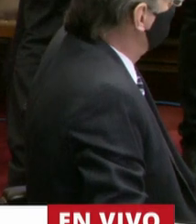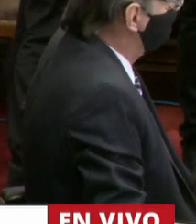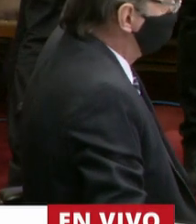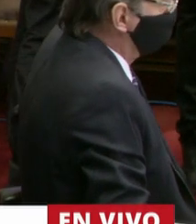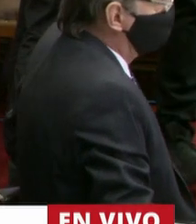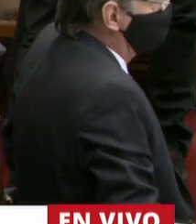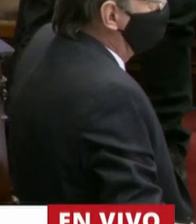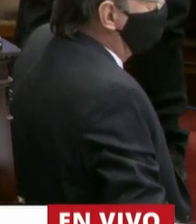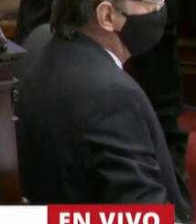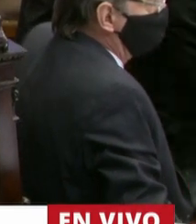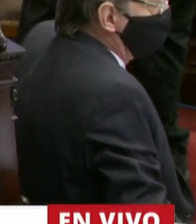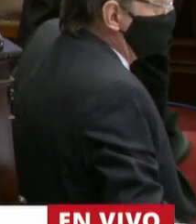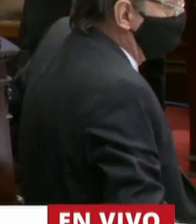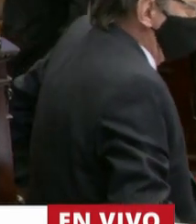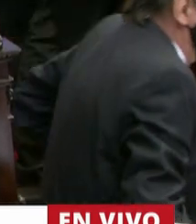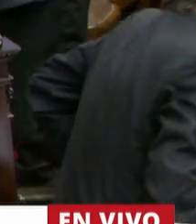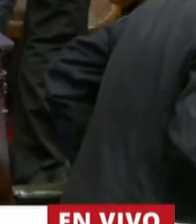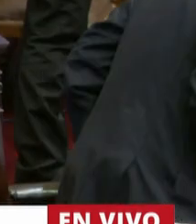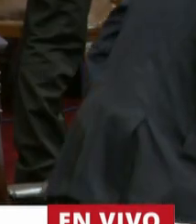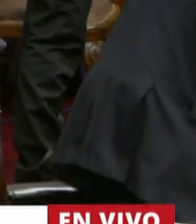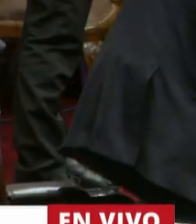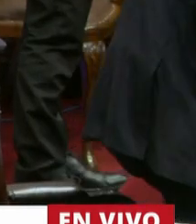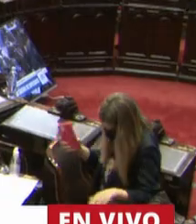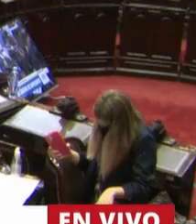diputados y diputadas a ponerse de pie